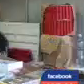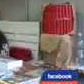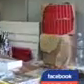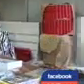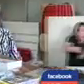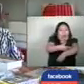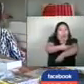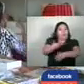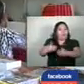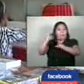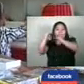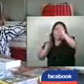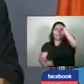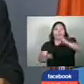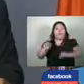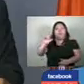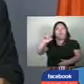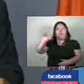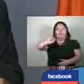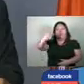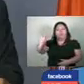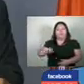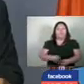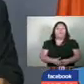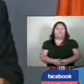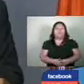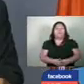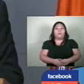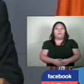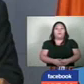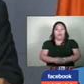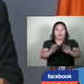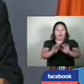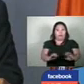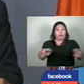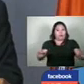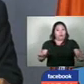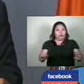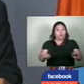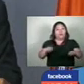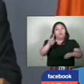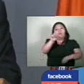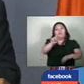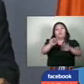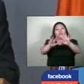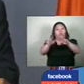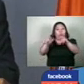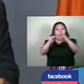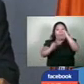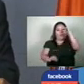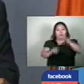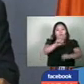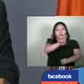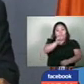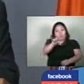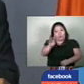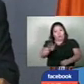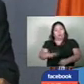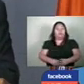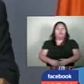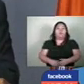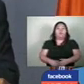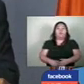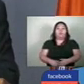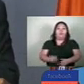disminución del 3%. Tuvimos 114 menores de 18 años y 191